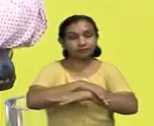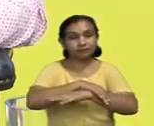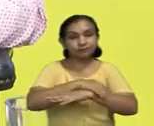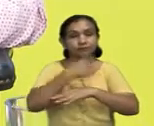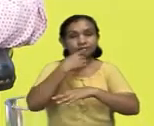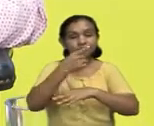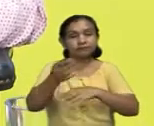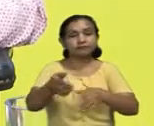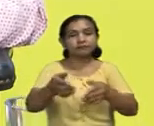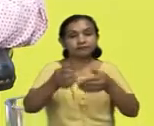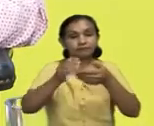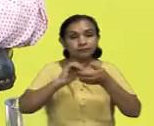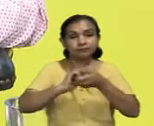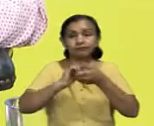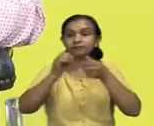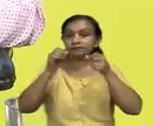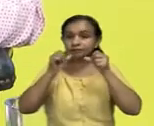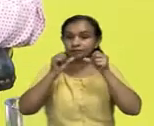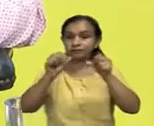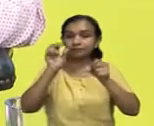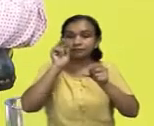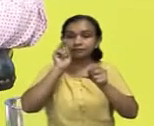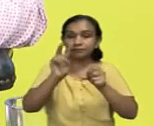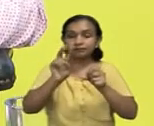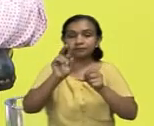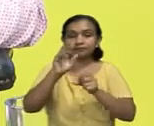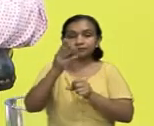invitamos, amigos televidentes, que continúen en la